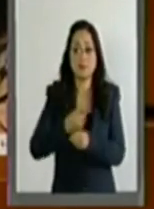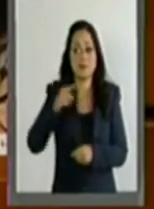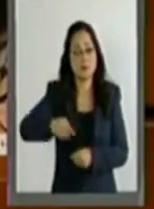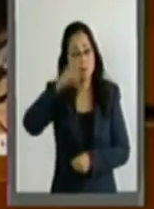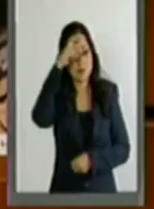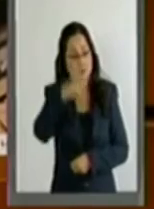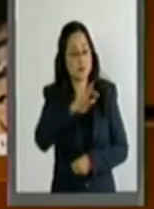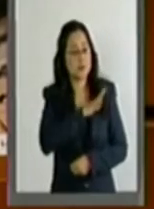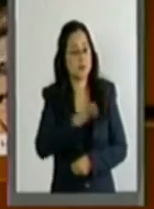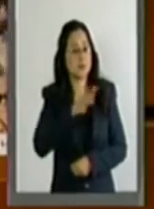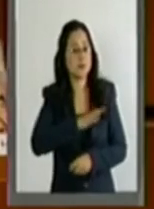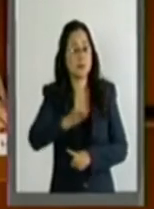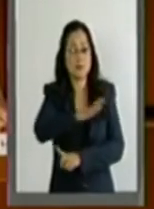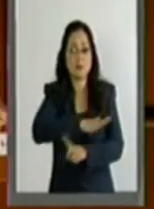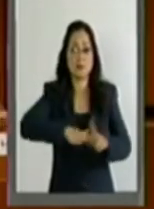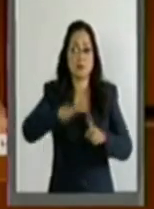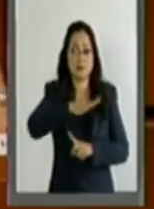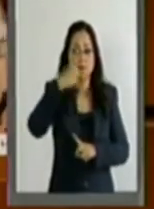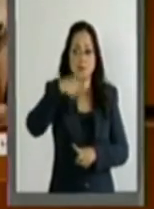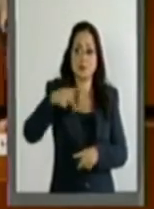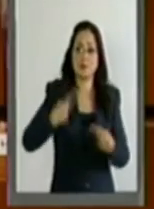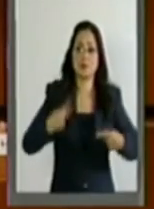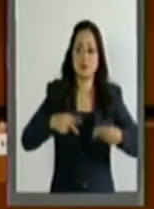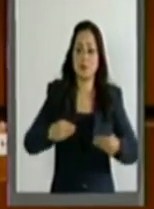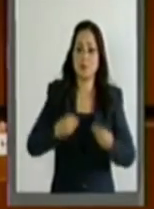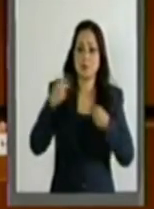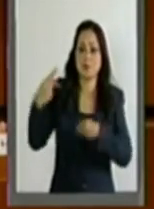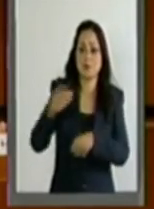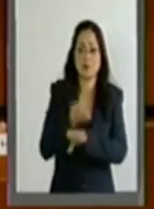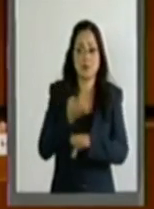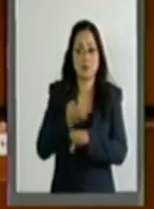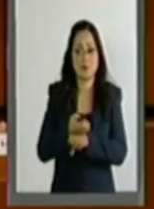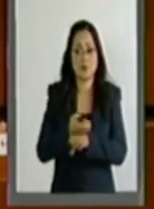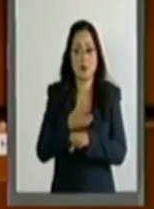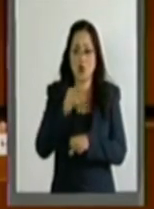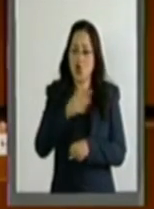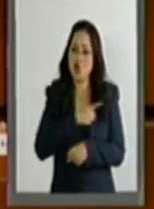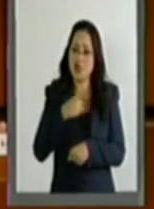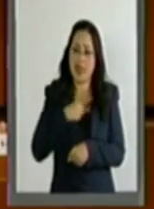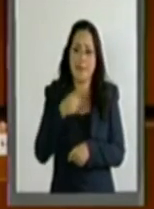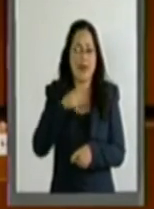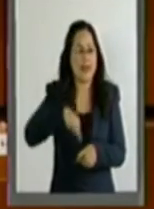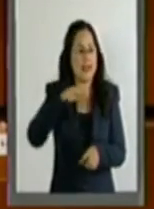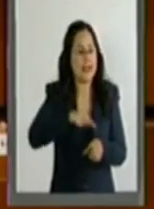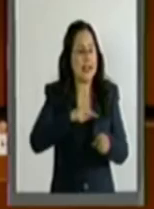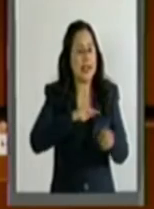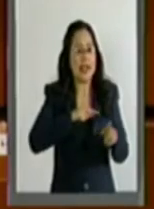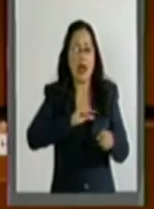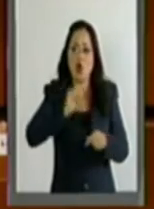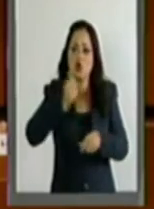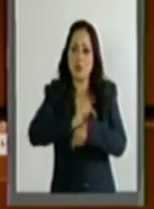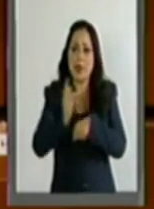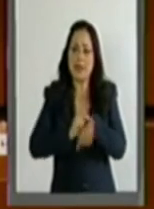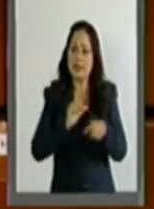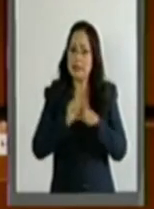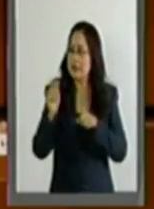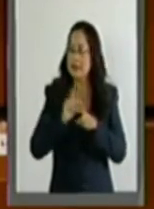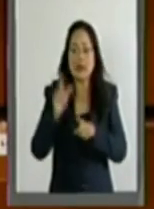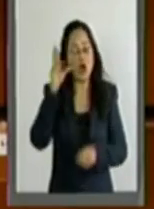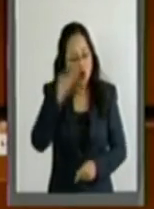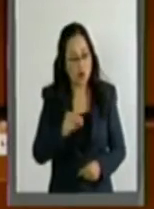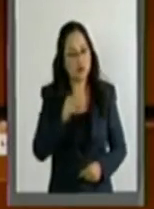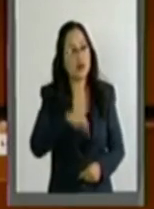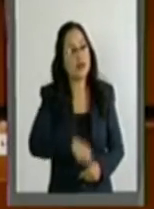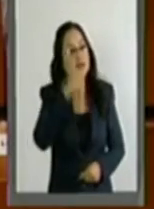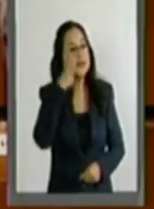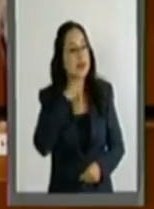le dé condiciones a los connacionales para que no tengan que estar saliendo al extranjero. No olvidemos aquí en el Senado